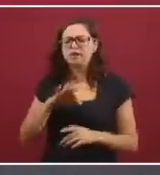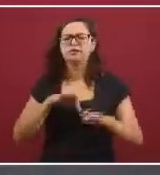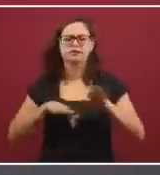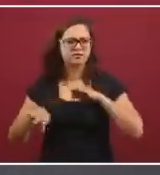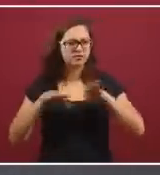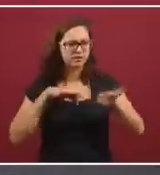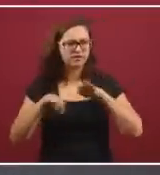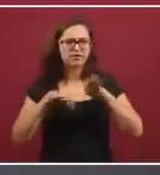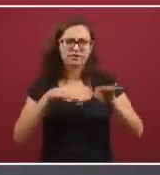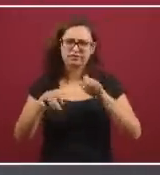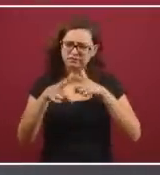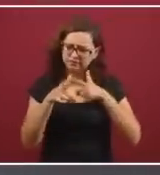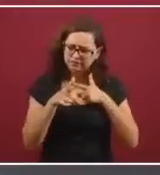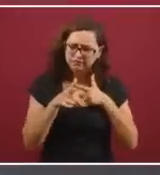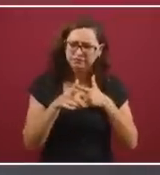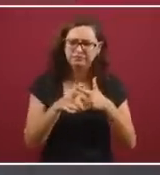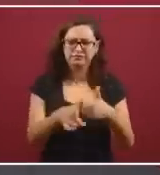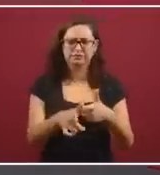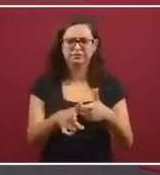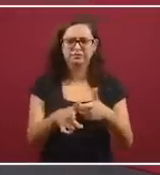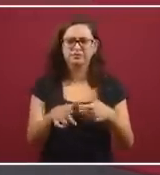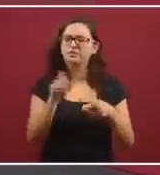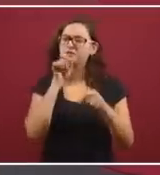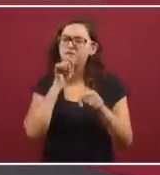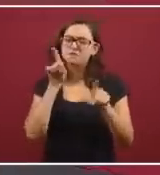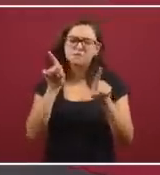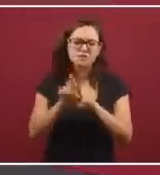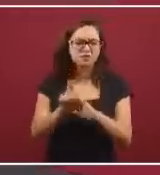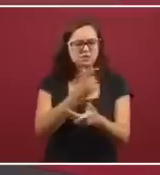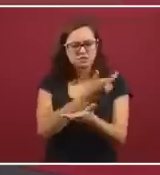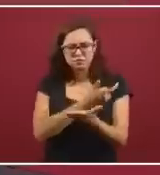y con los mismos sueldos